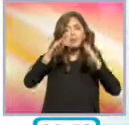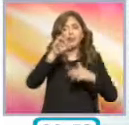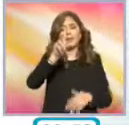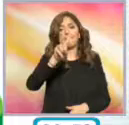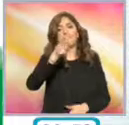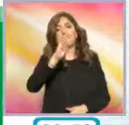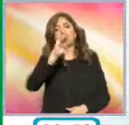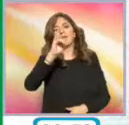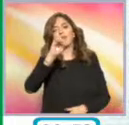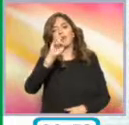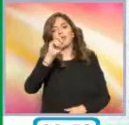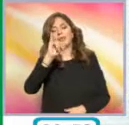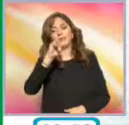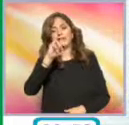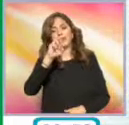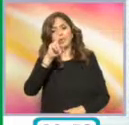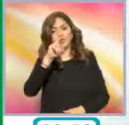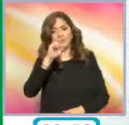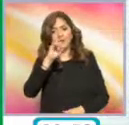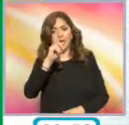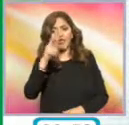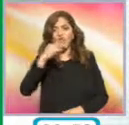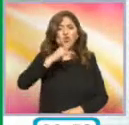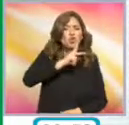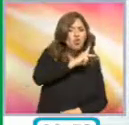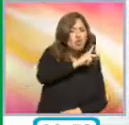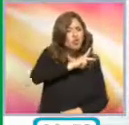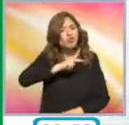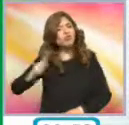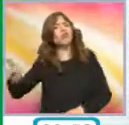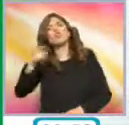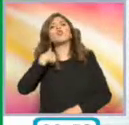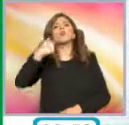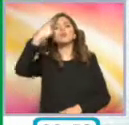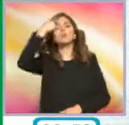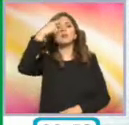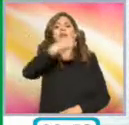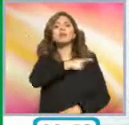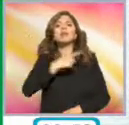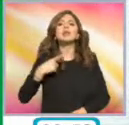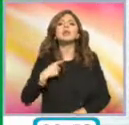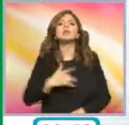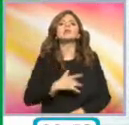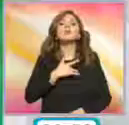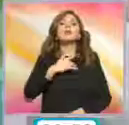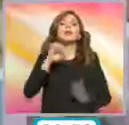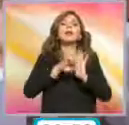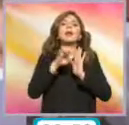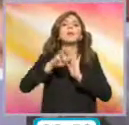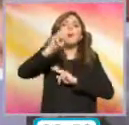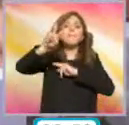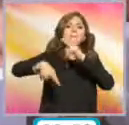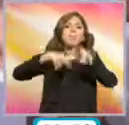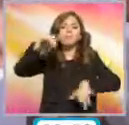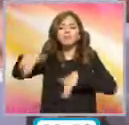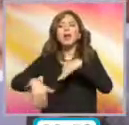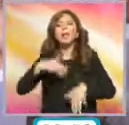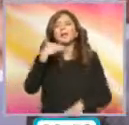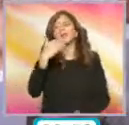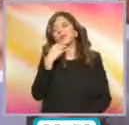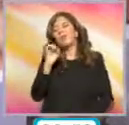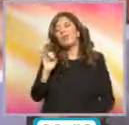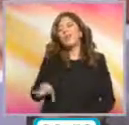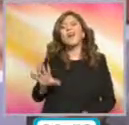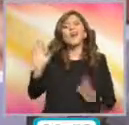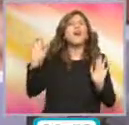este objeto Todo está imposible, ¿no? conectado y es lo que tenemos que entender, o sea, Sensibilizarnos. ser sensibles, porque Ser sensibles. vas exacto, a la sí. playa y tiras basura y dices, está tal, ¿no?